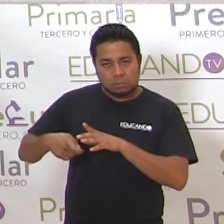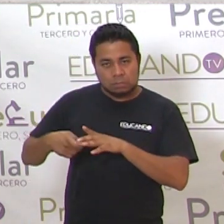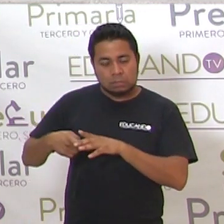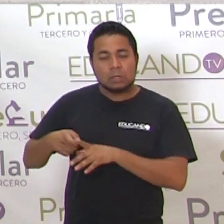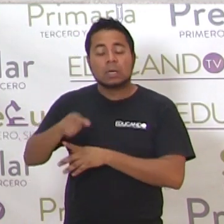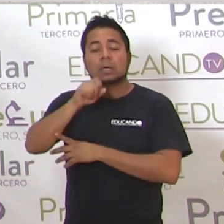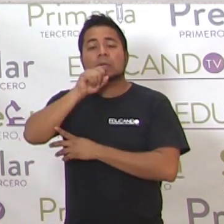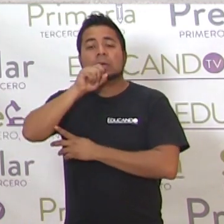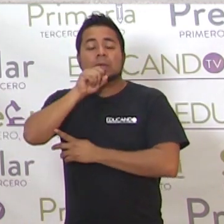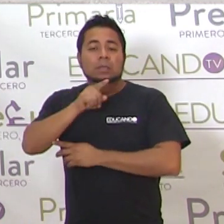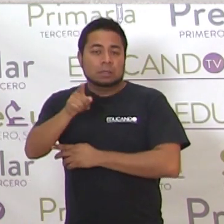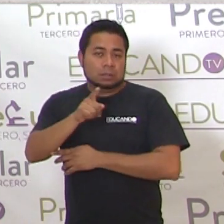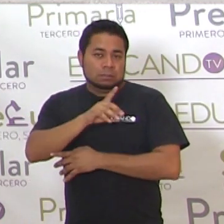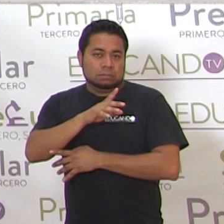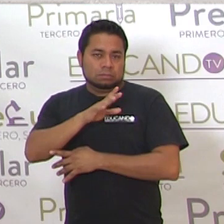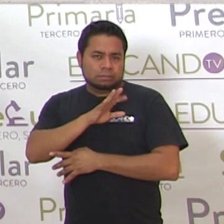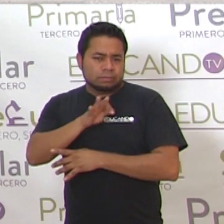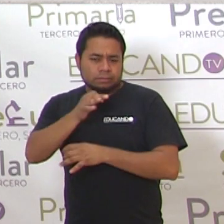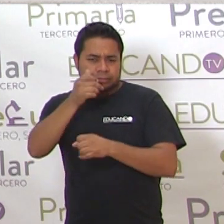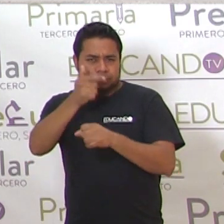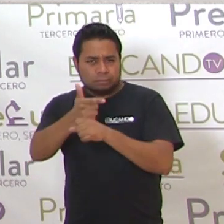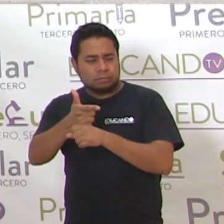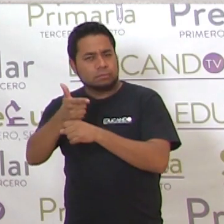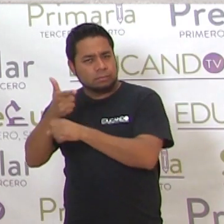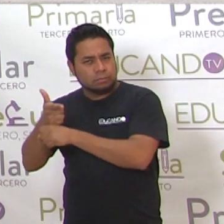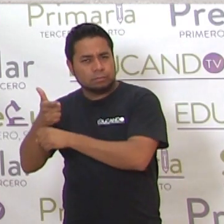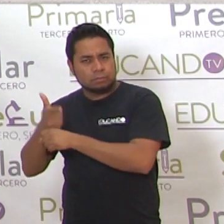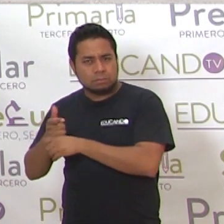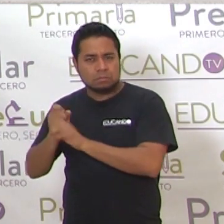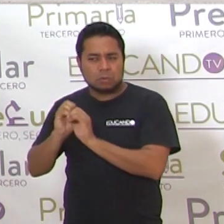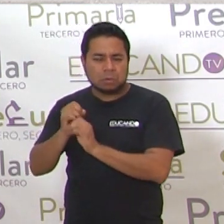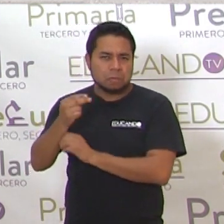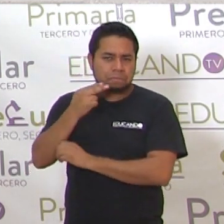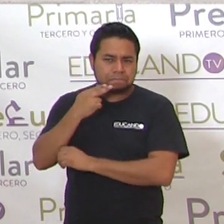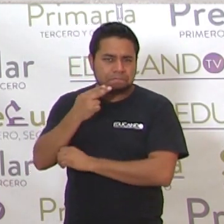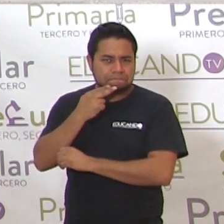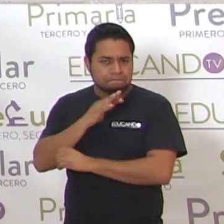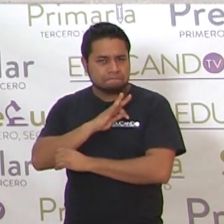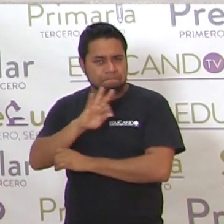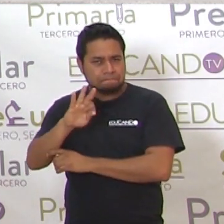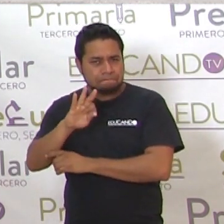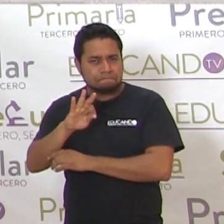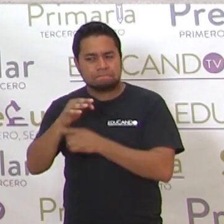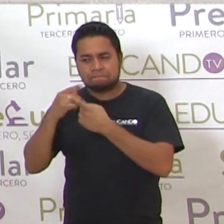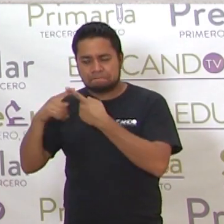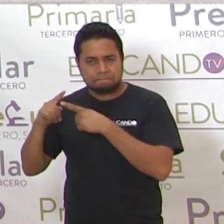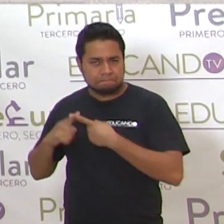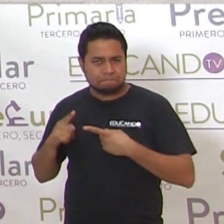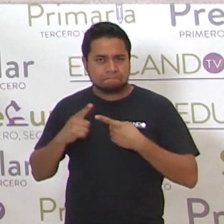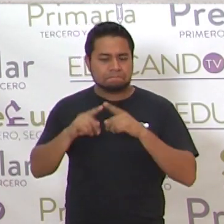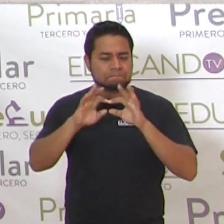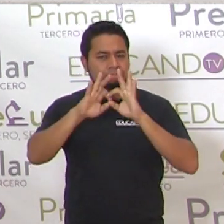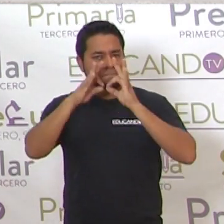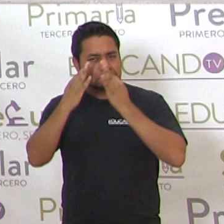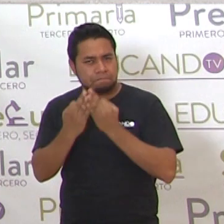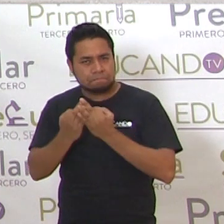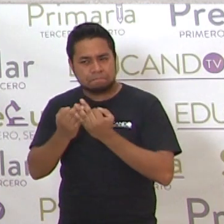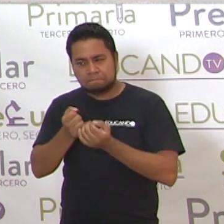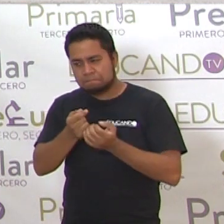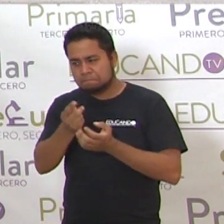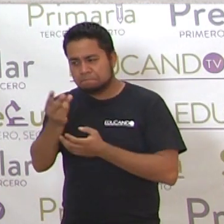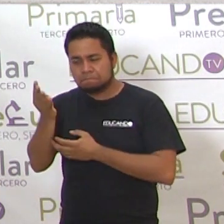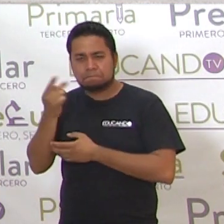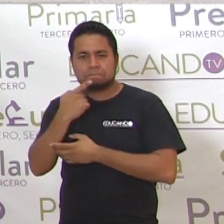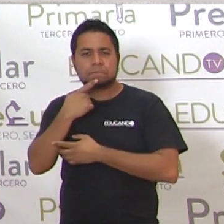lo puedes encontrar o lo puedes utilizar de diferente forma algunos lo reconocen